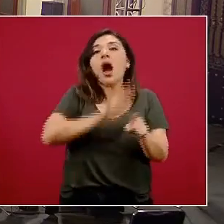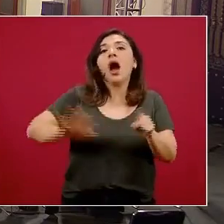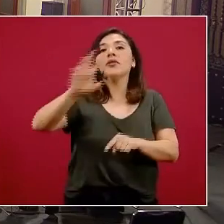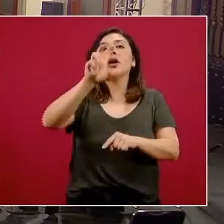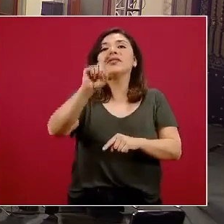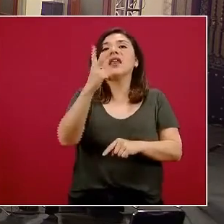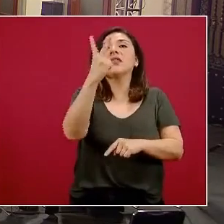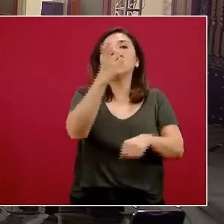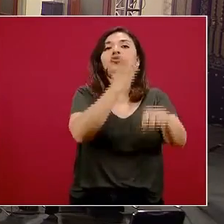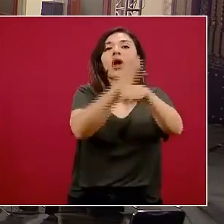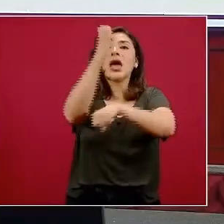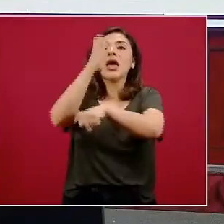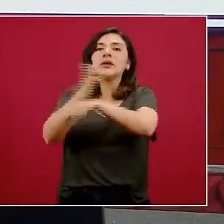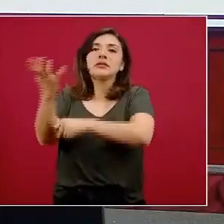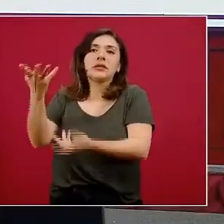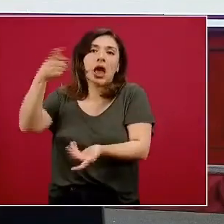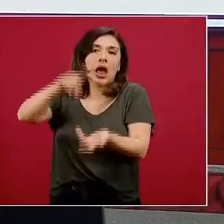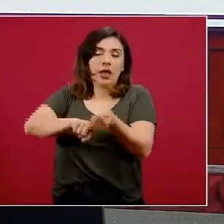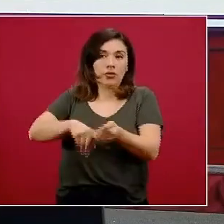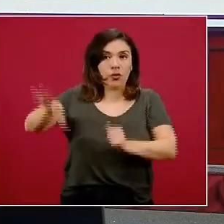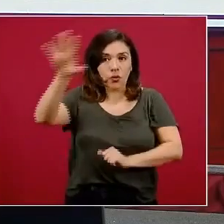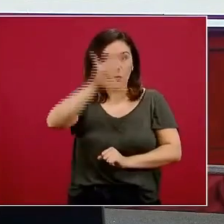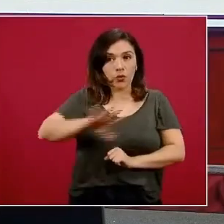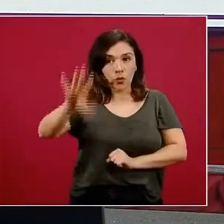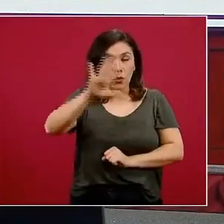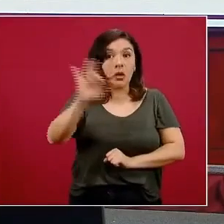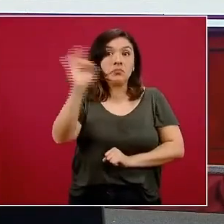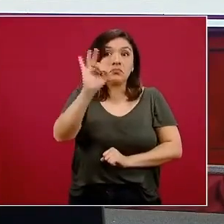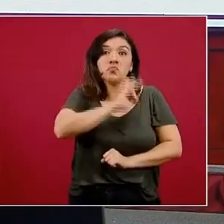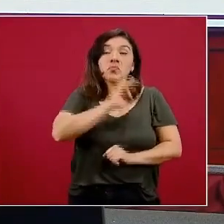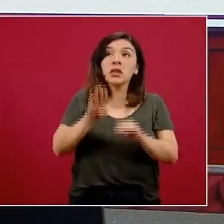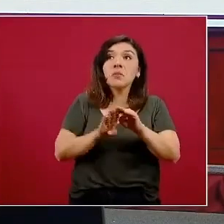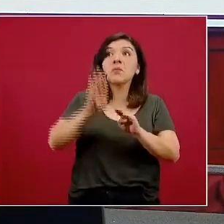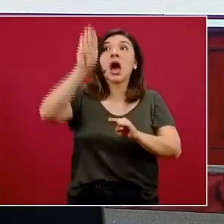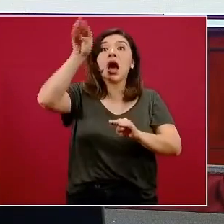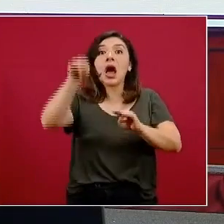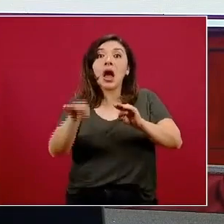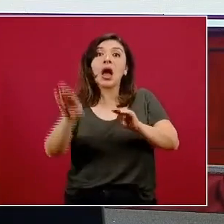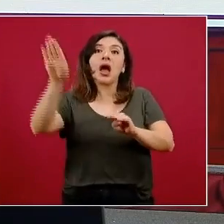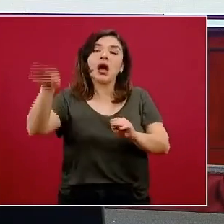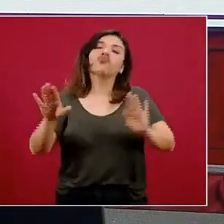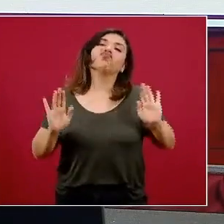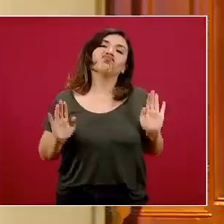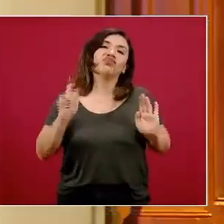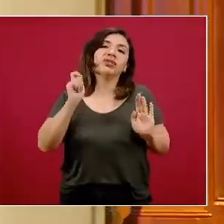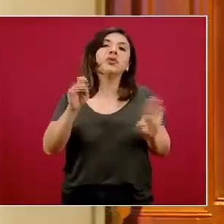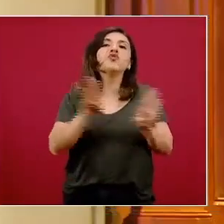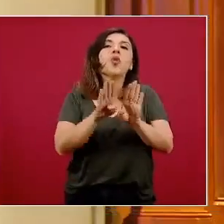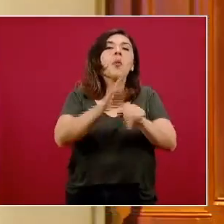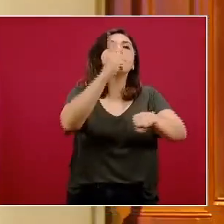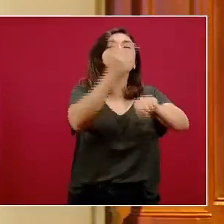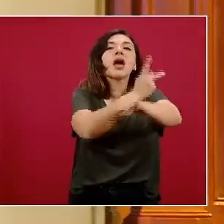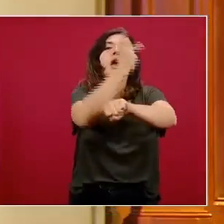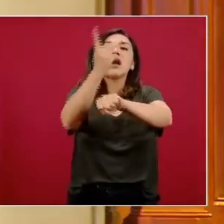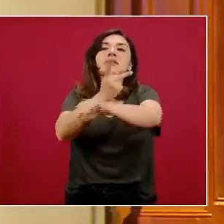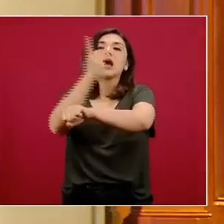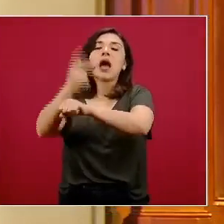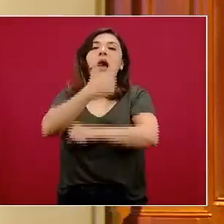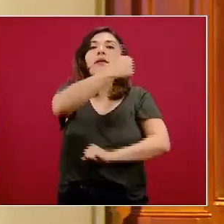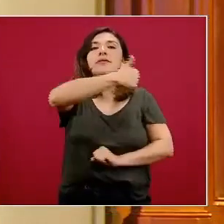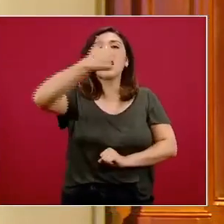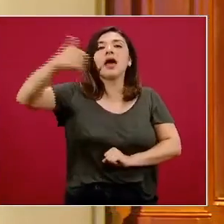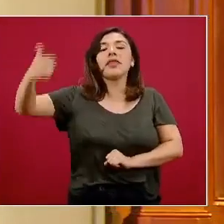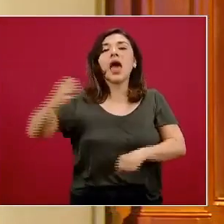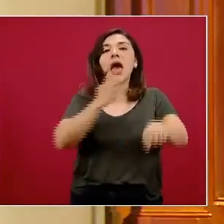32 curvas epidémicas, por lo tanto el que suba o que baje también representa lo que está ocurriendo en cada una de las